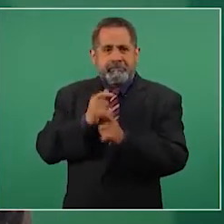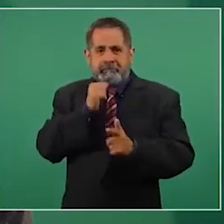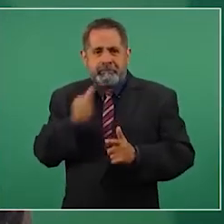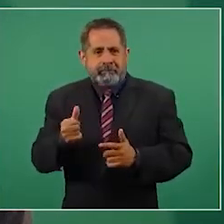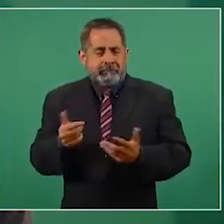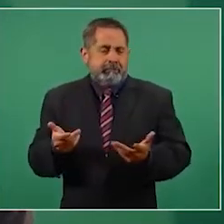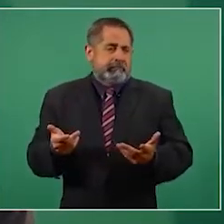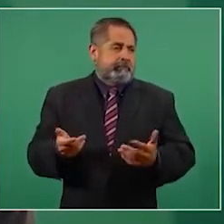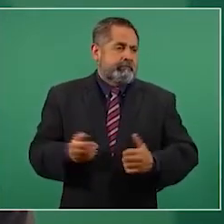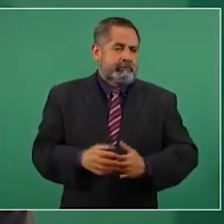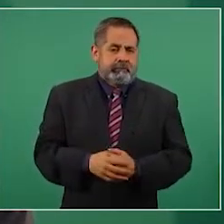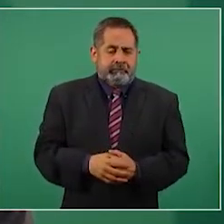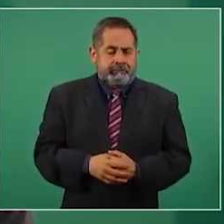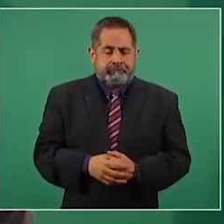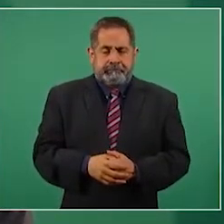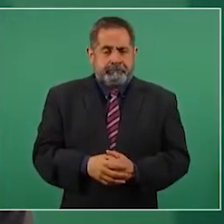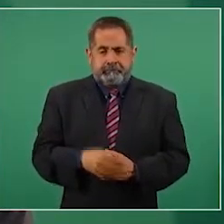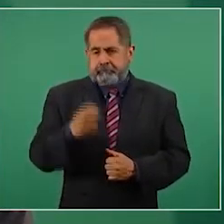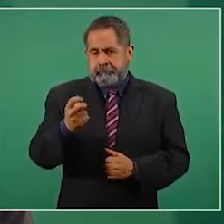Entonces,